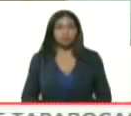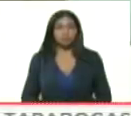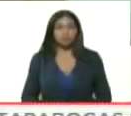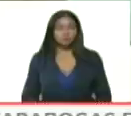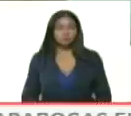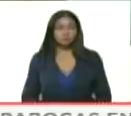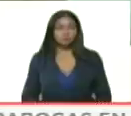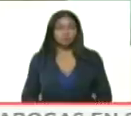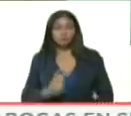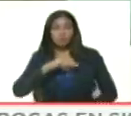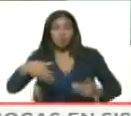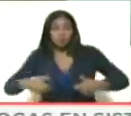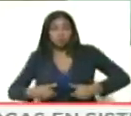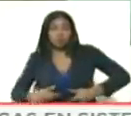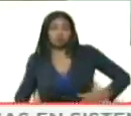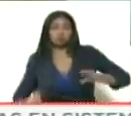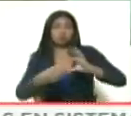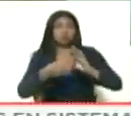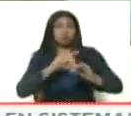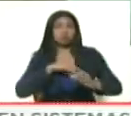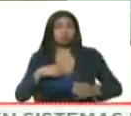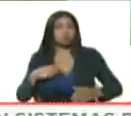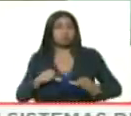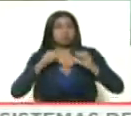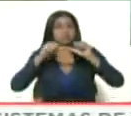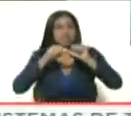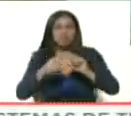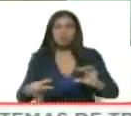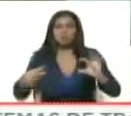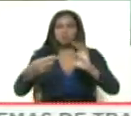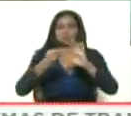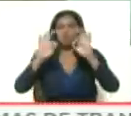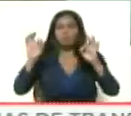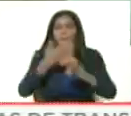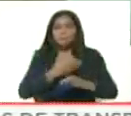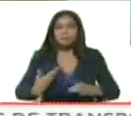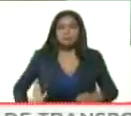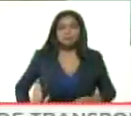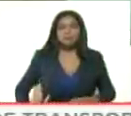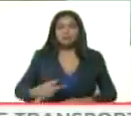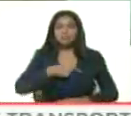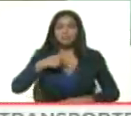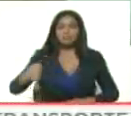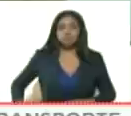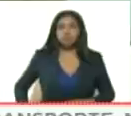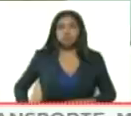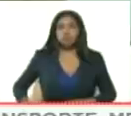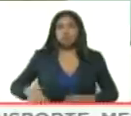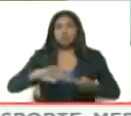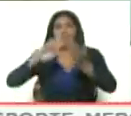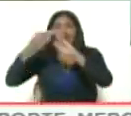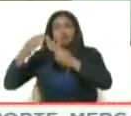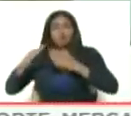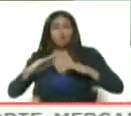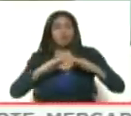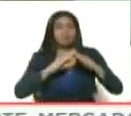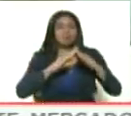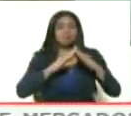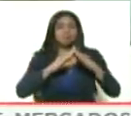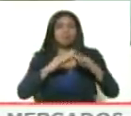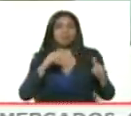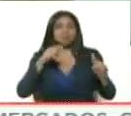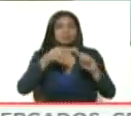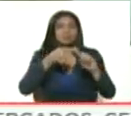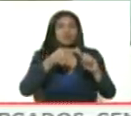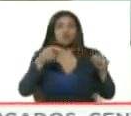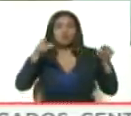Esforzamos juntos y seguimos el concepto del presidente Xi, la comunidad de destino común.